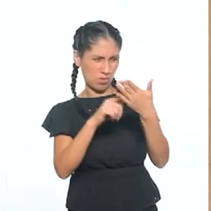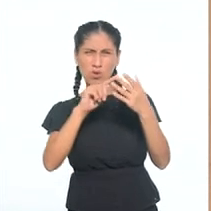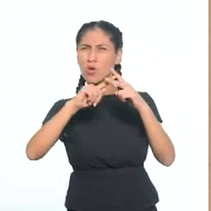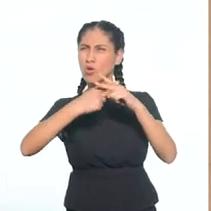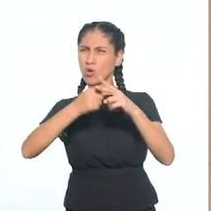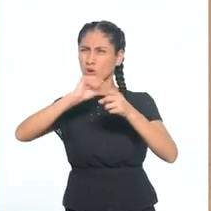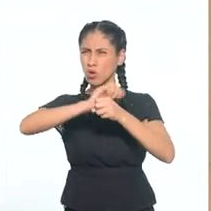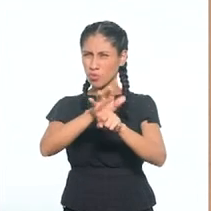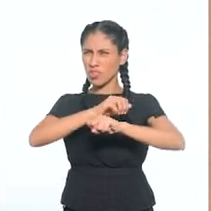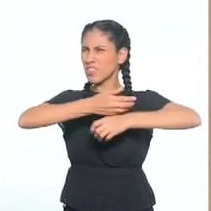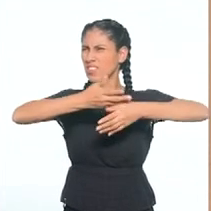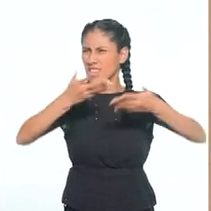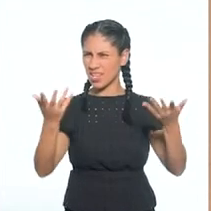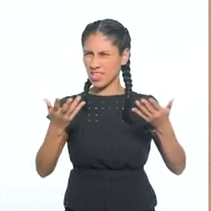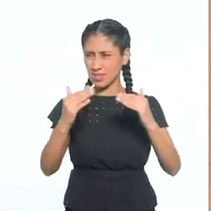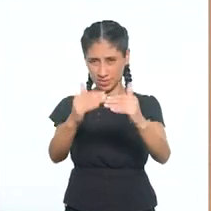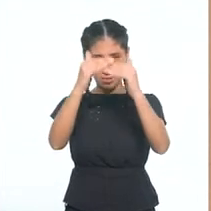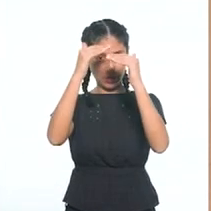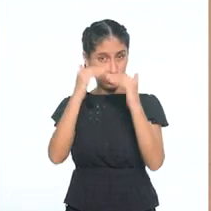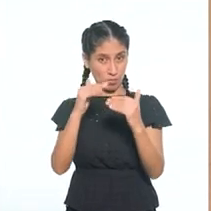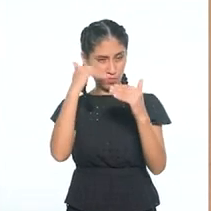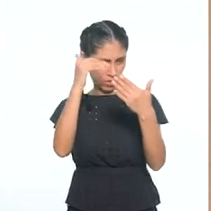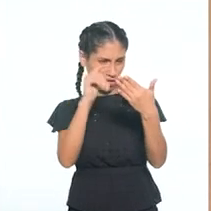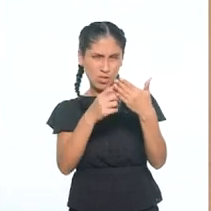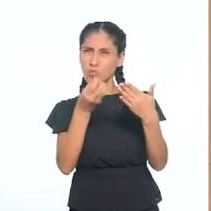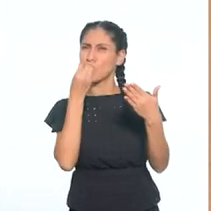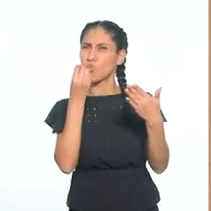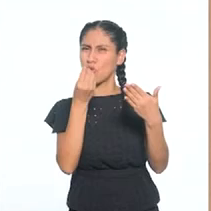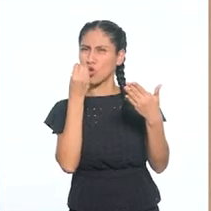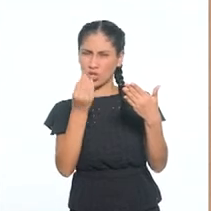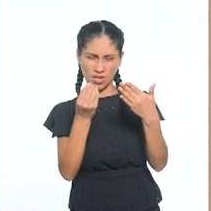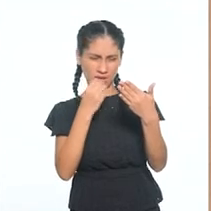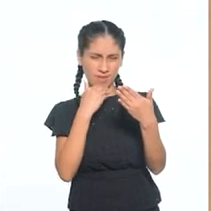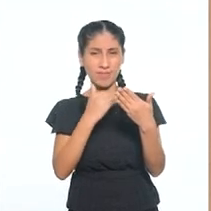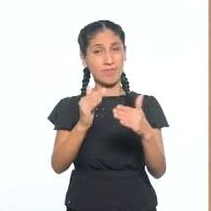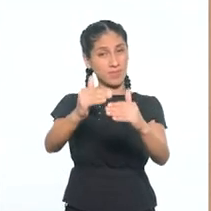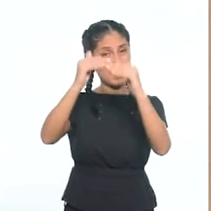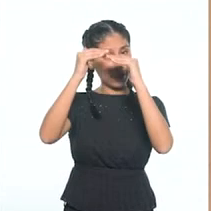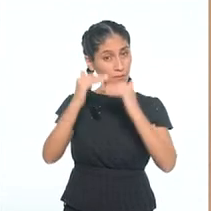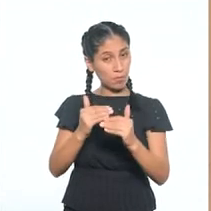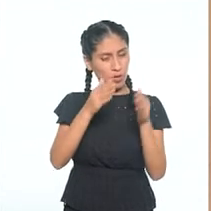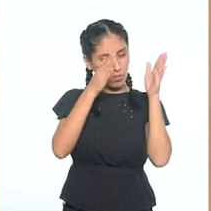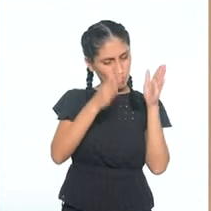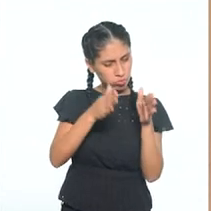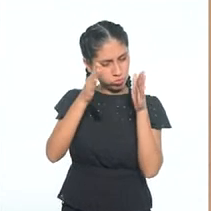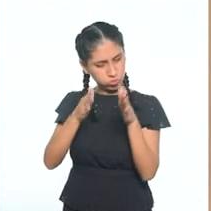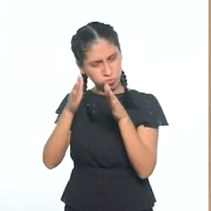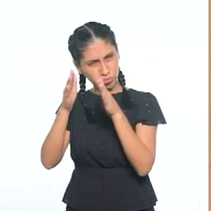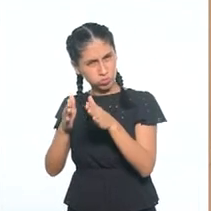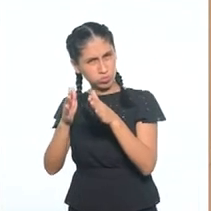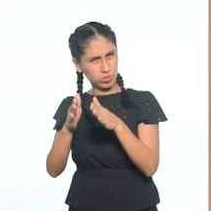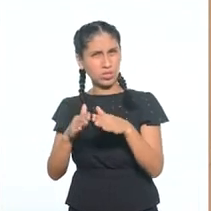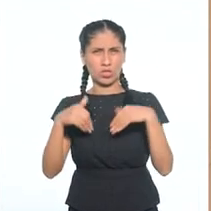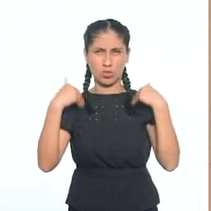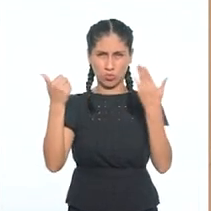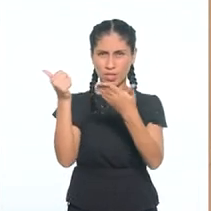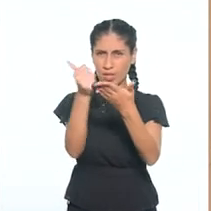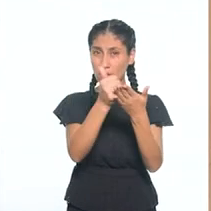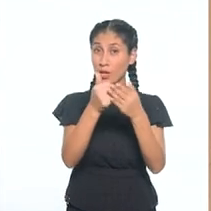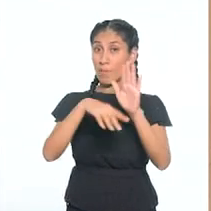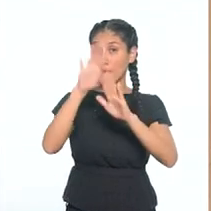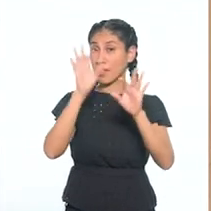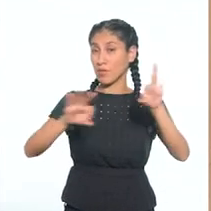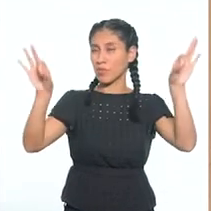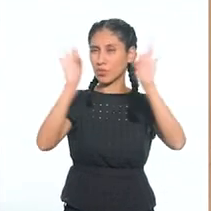que es la cob y 19 de esto desprenden las causas después podríamos hablar de las fases y esos características más